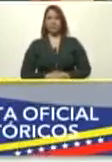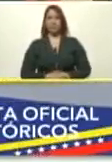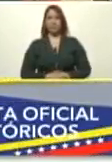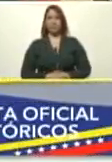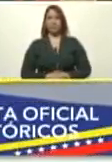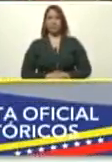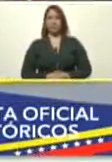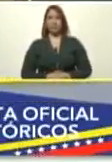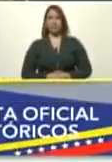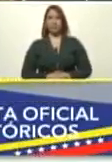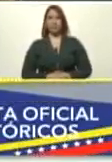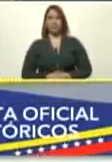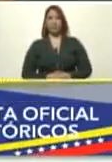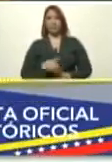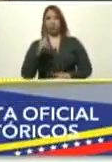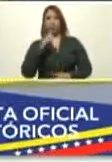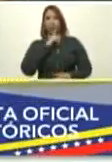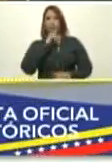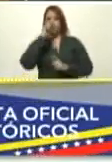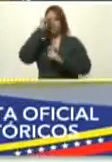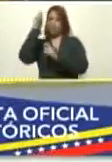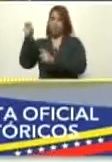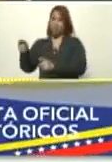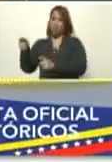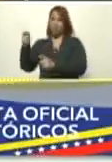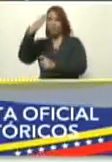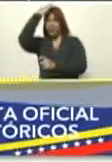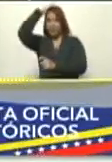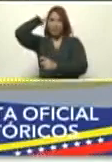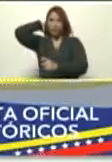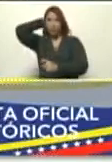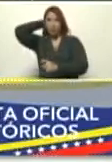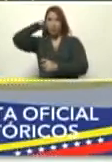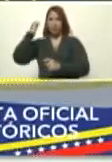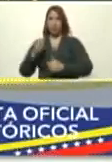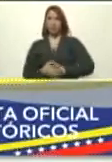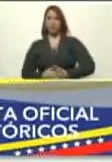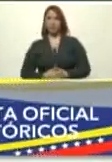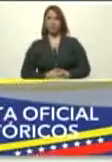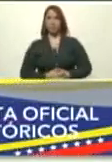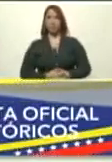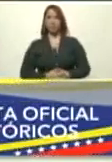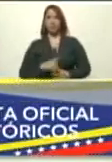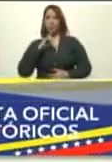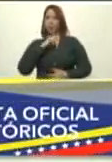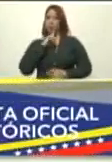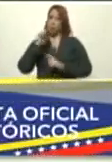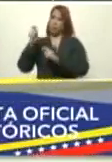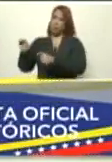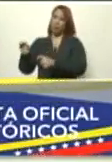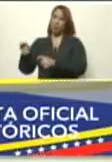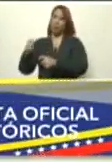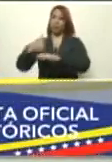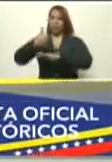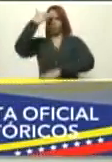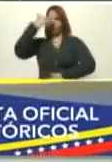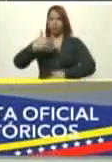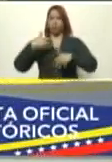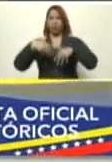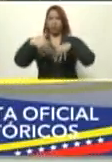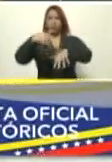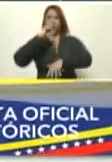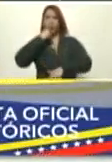Lo nombró general en jefe, Hernández Lares, lo nombró coronel de los ejércitos